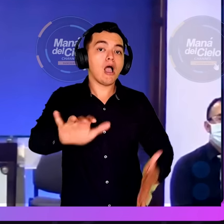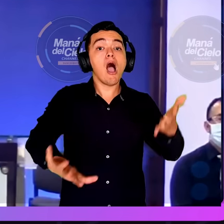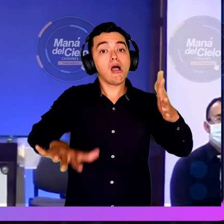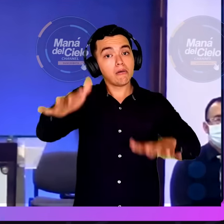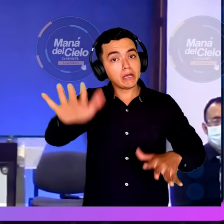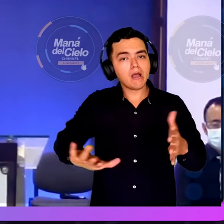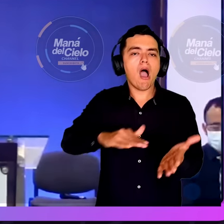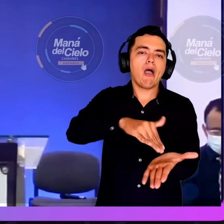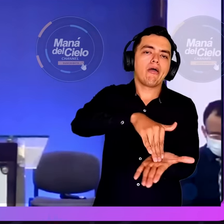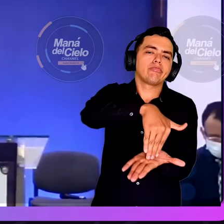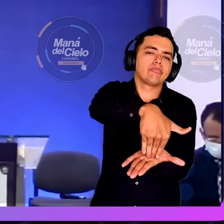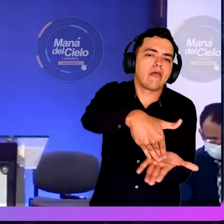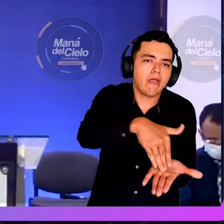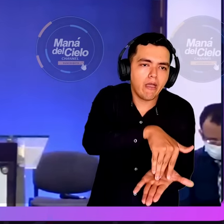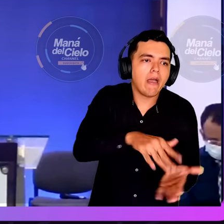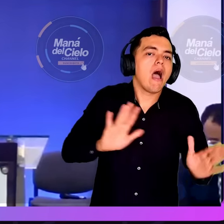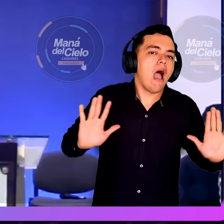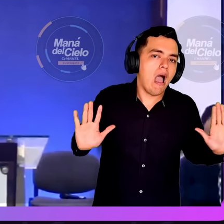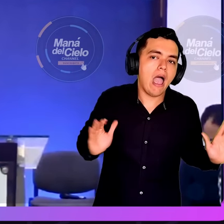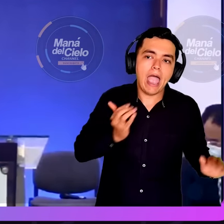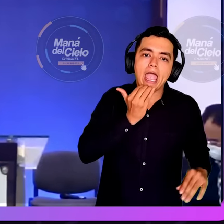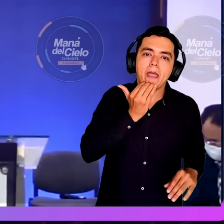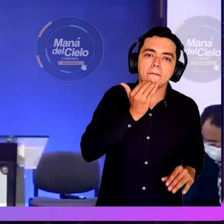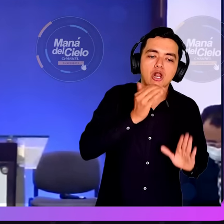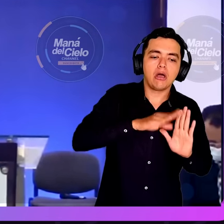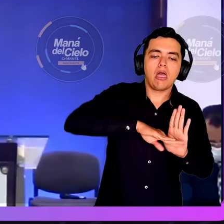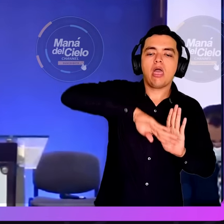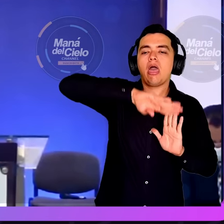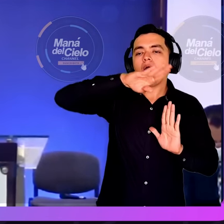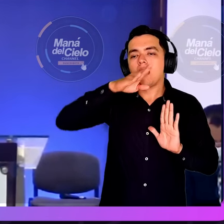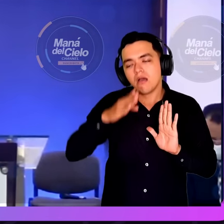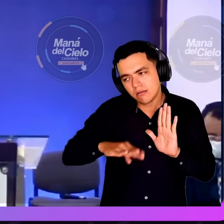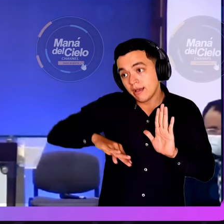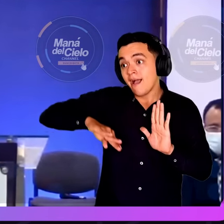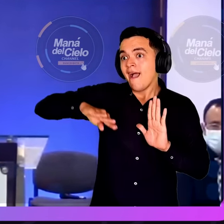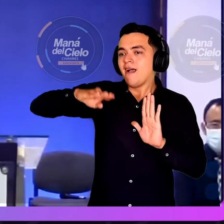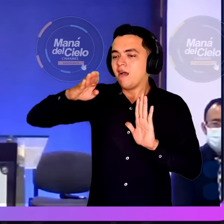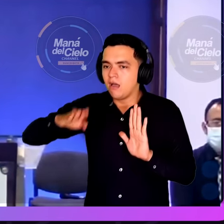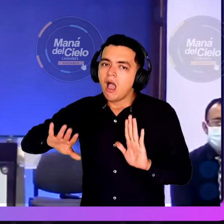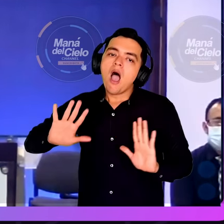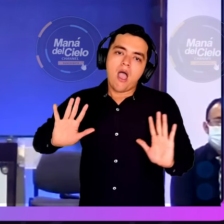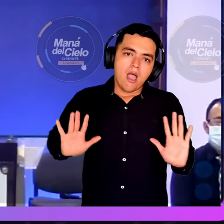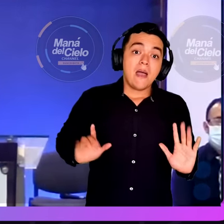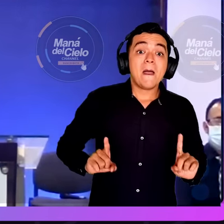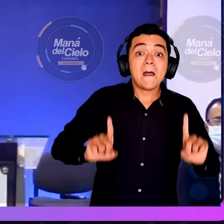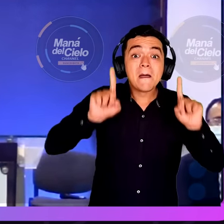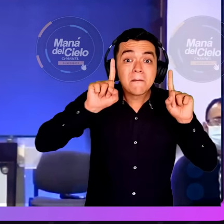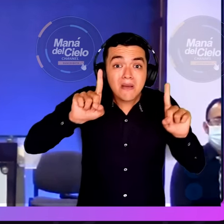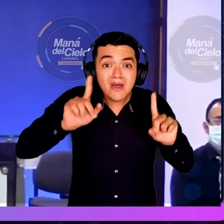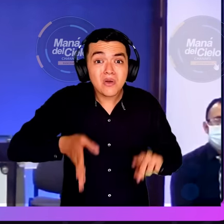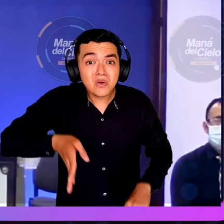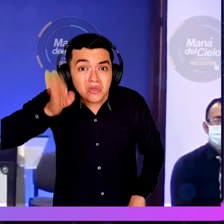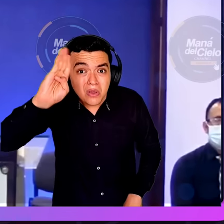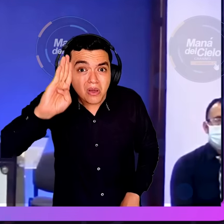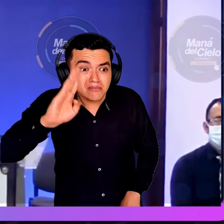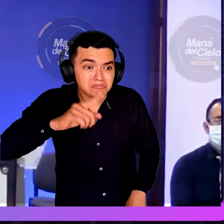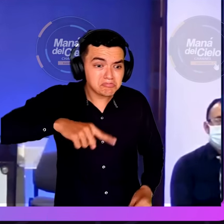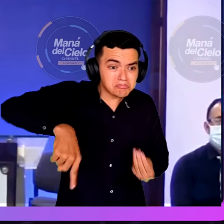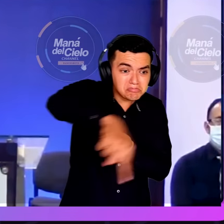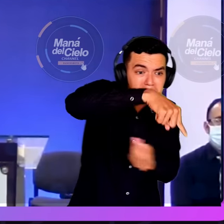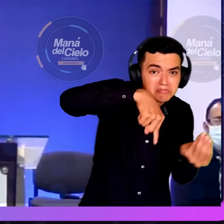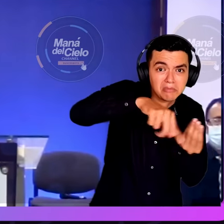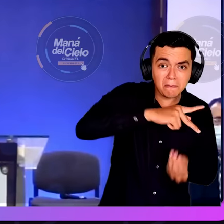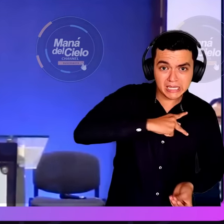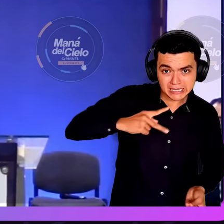perfeccionar. Claro que sí. Porque el Señor va a venir por una iglesia santa, limpia, sin manchas, sin arrugas y sin contaminación. Entonces toda la vida vamos a vivir con el